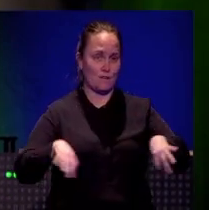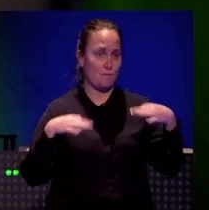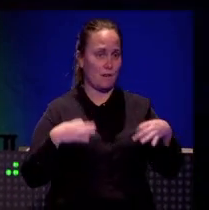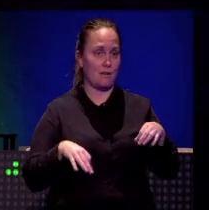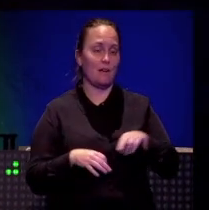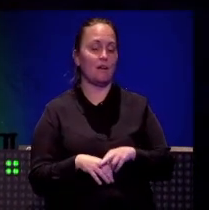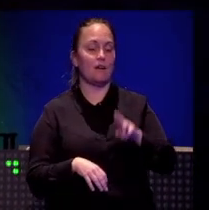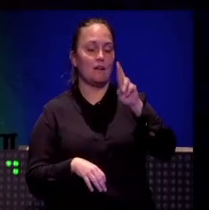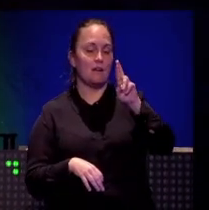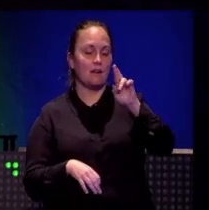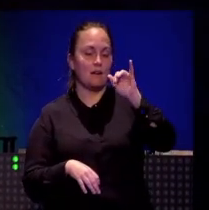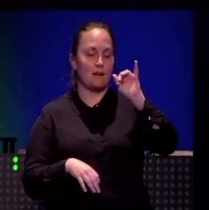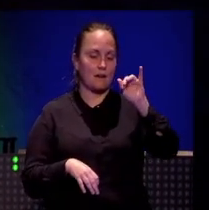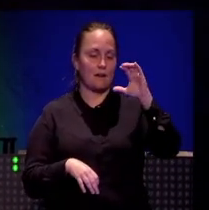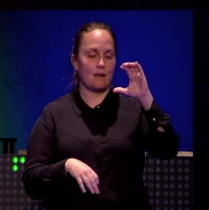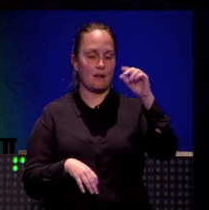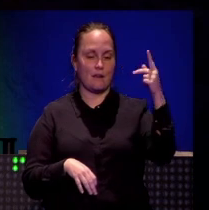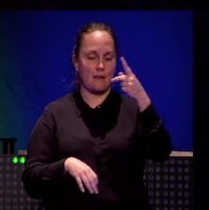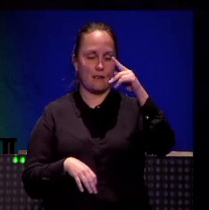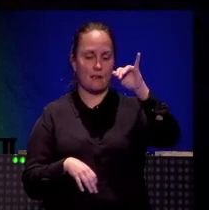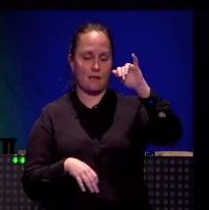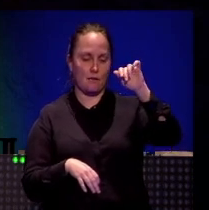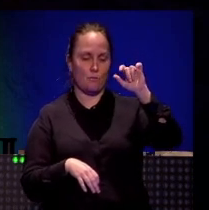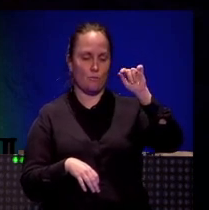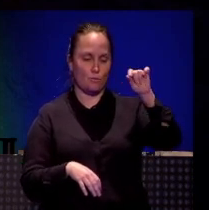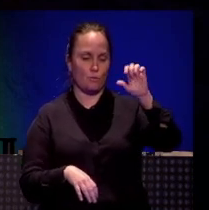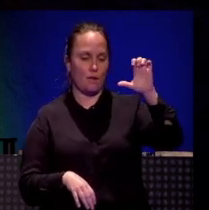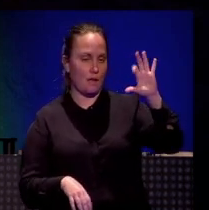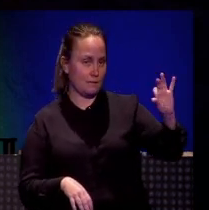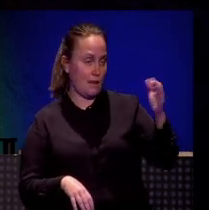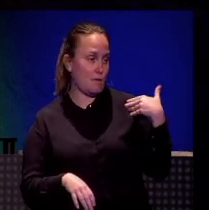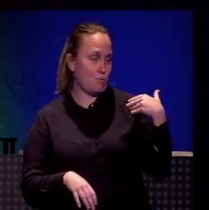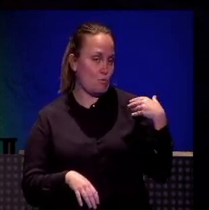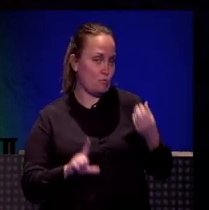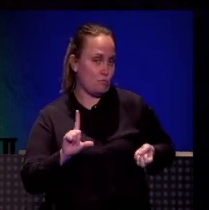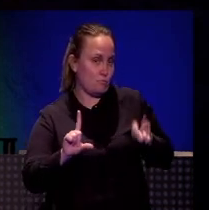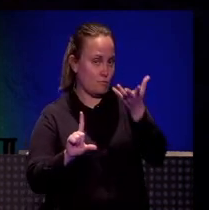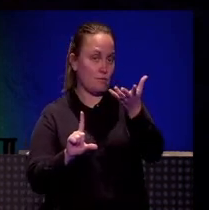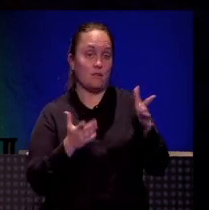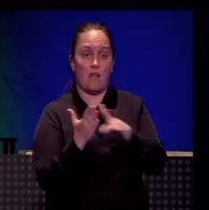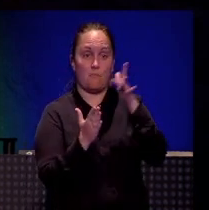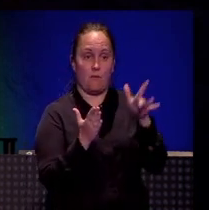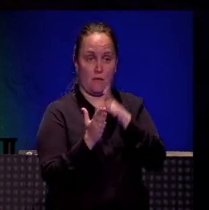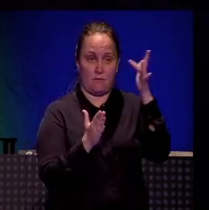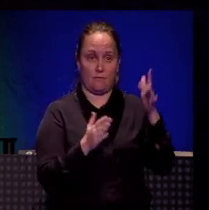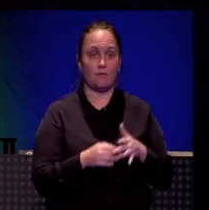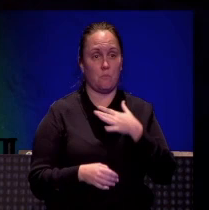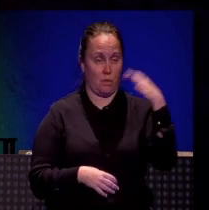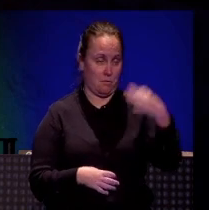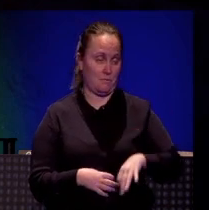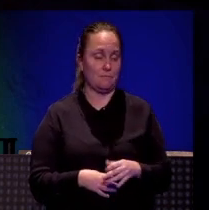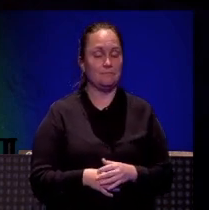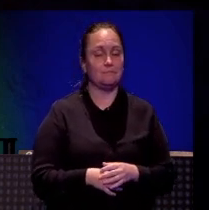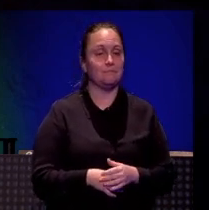punto de la subida hace poco hay dos millones del iphone es desde desde el ipad y ahí